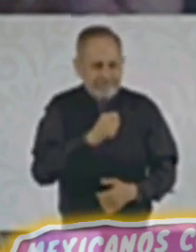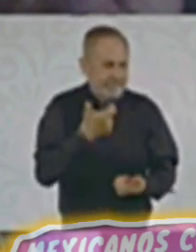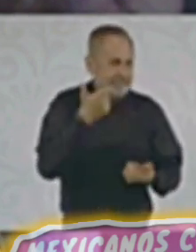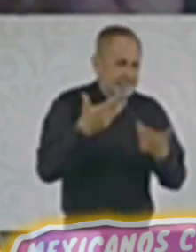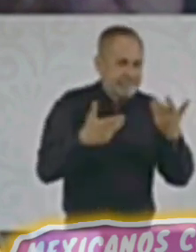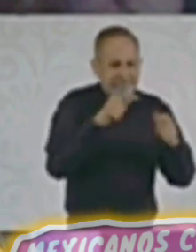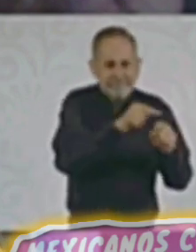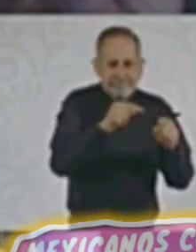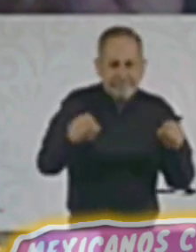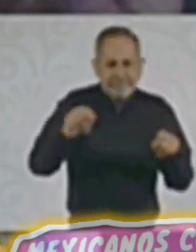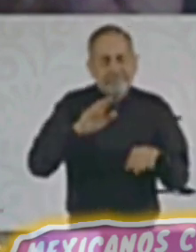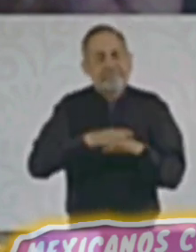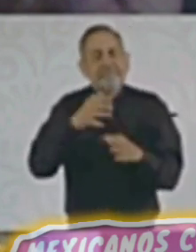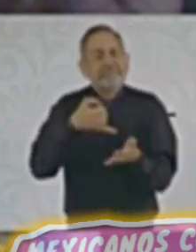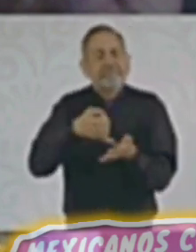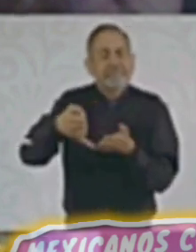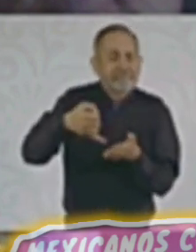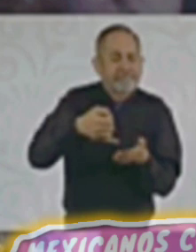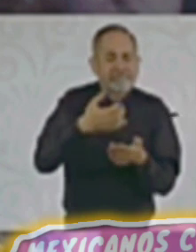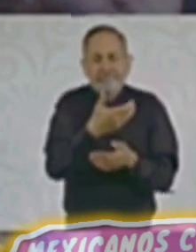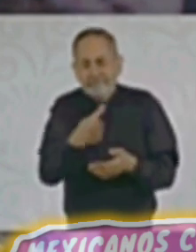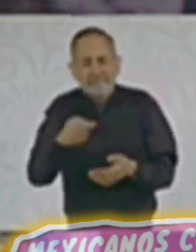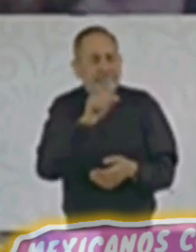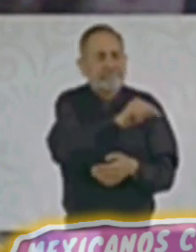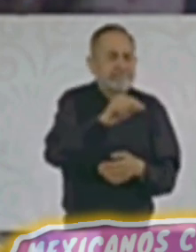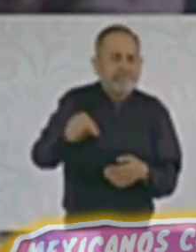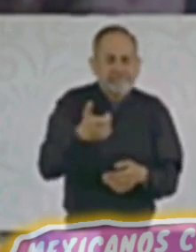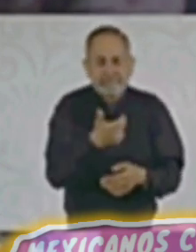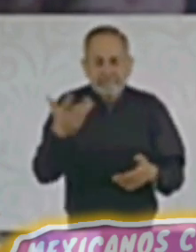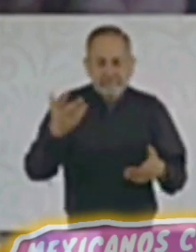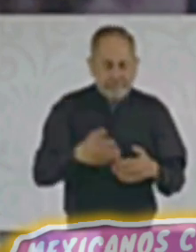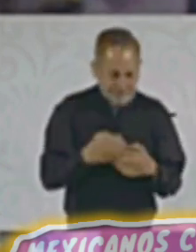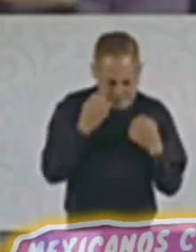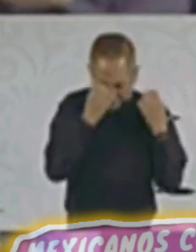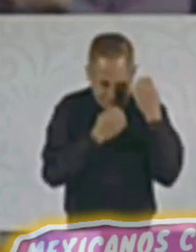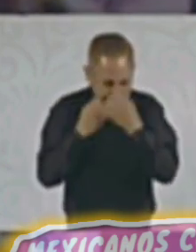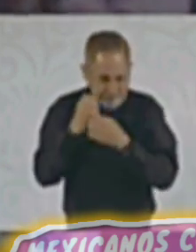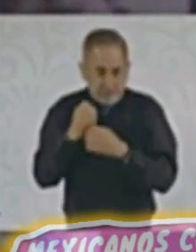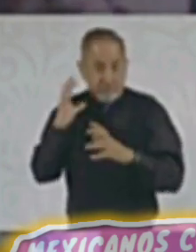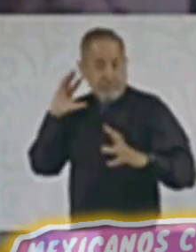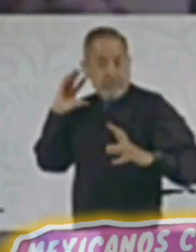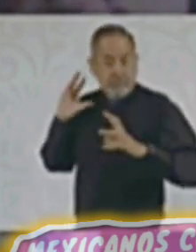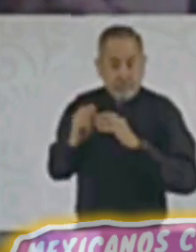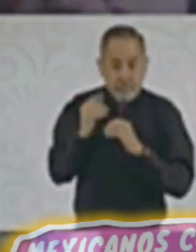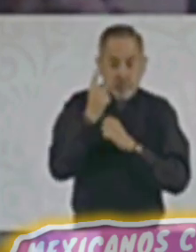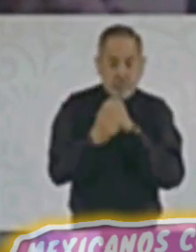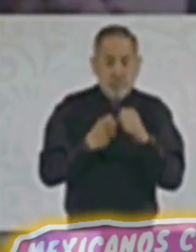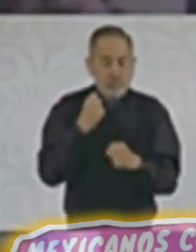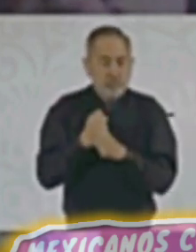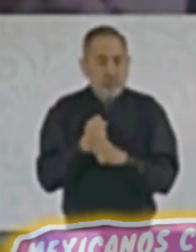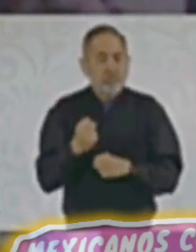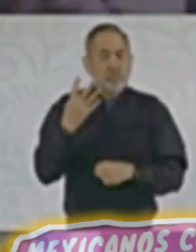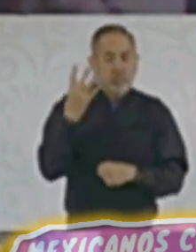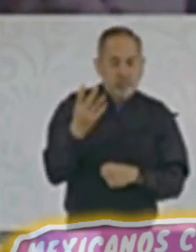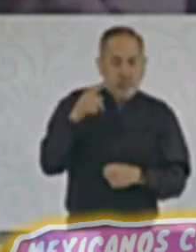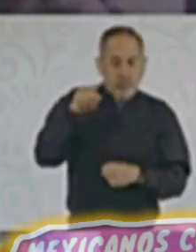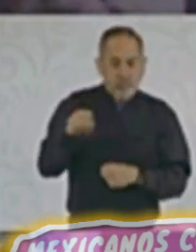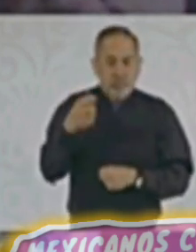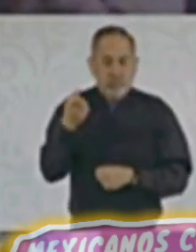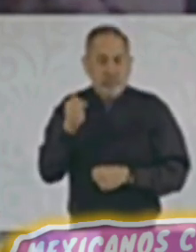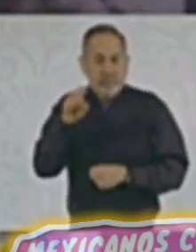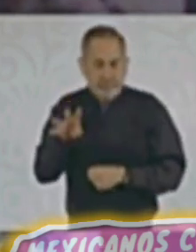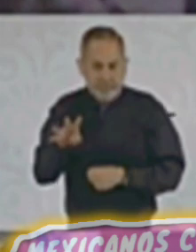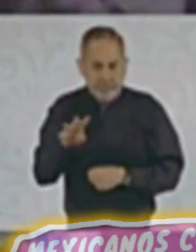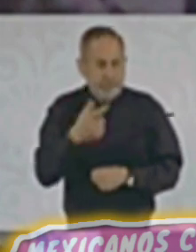los productos agrícolas. La inflación ya anualizada, pues prácticamente se encuentra una tasa anual de